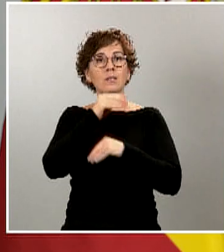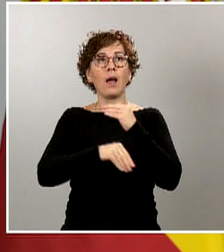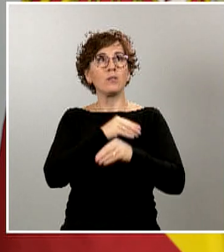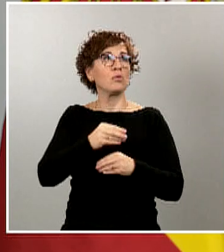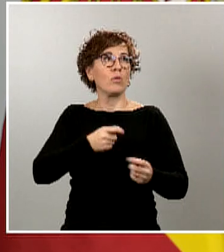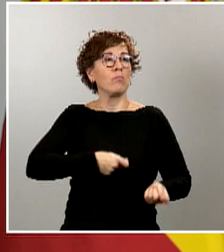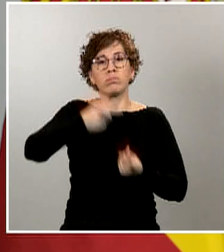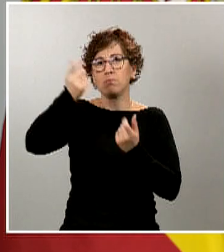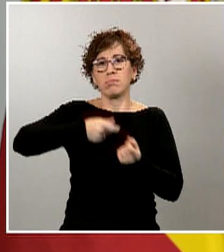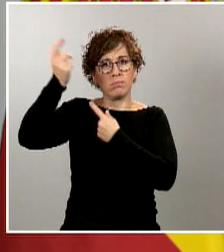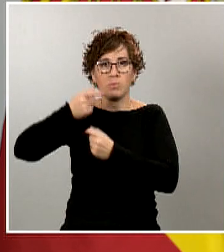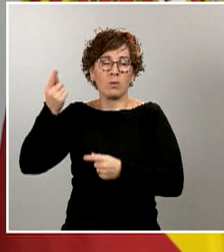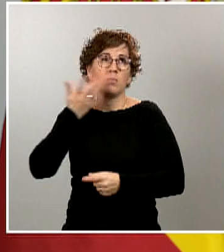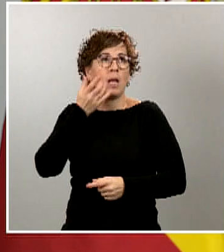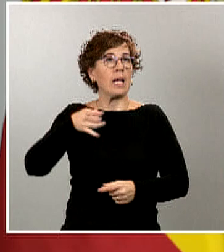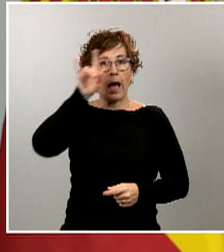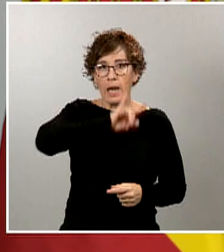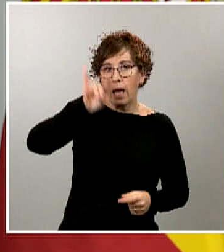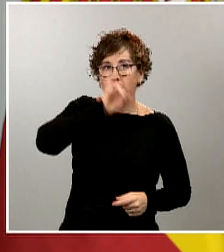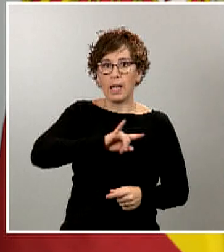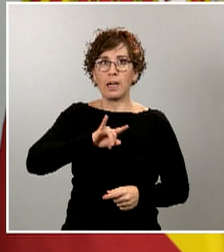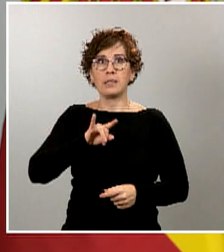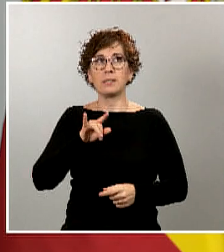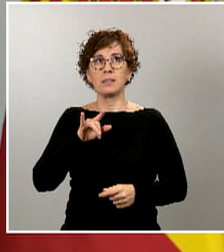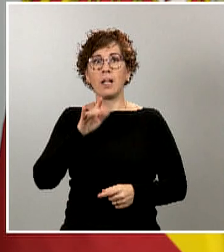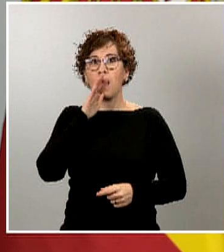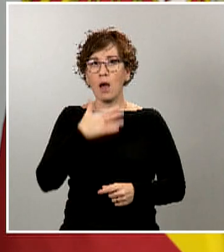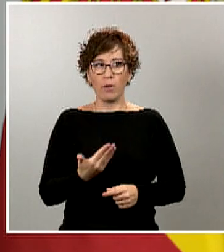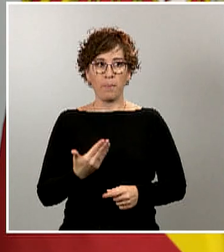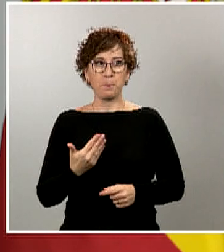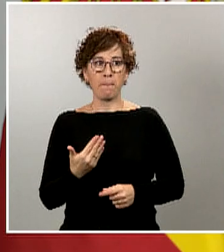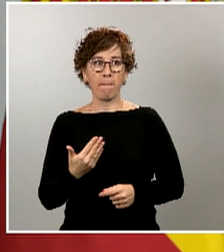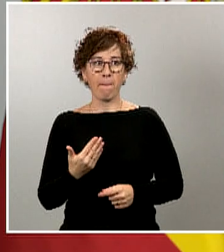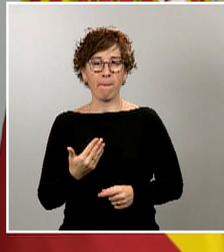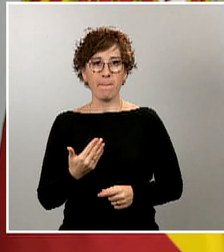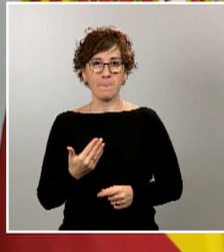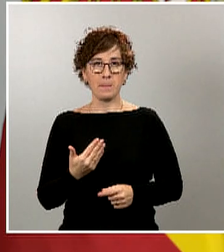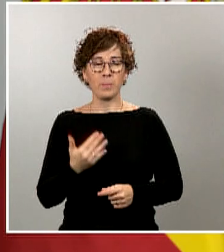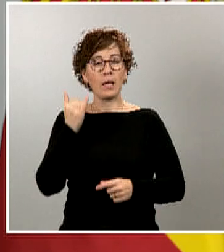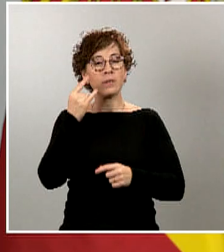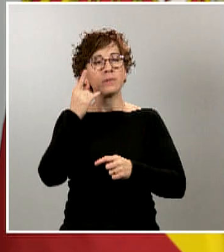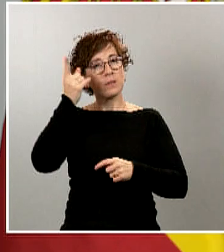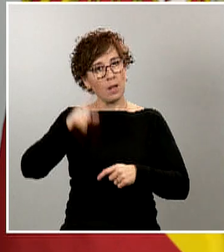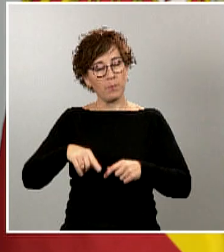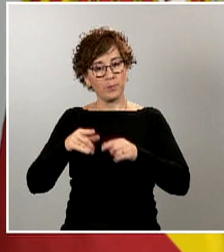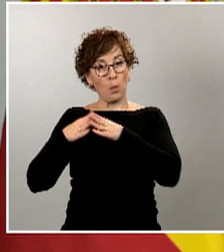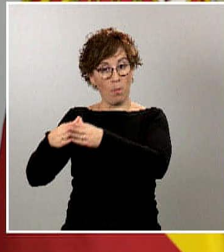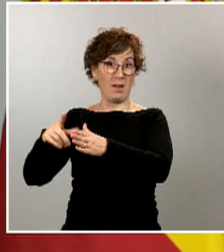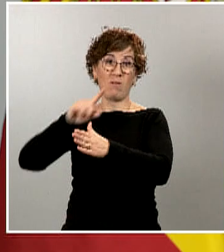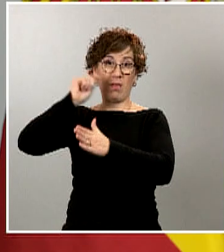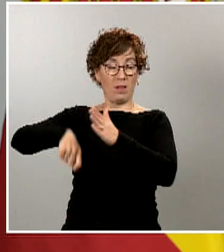sitios, como a Canarias. En este momento tenemos también un barco que está en Melilla, precisamente para